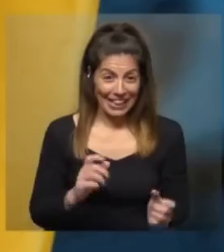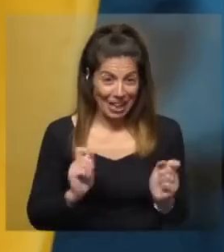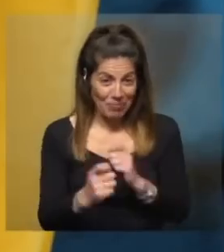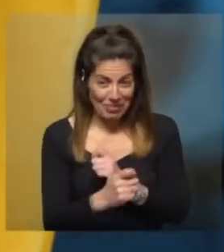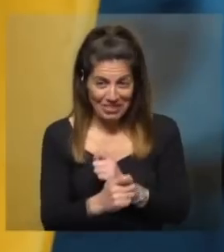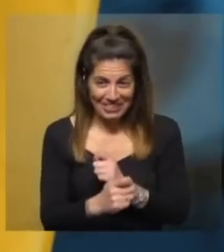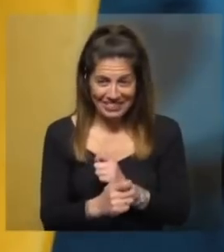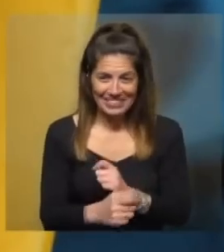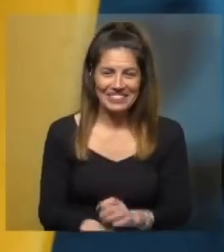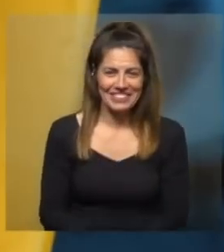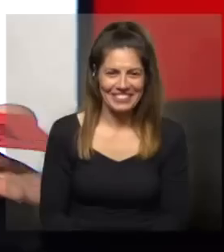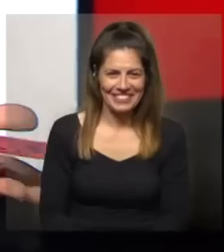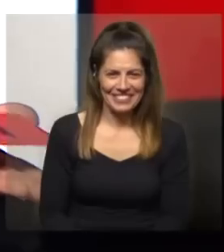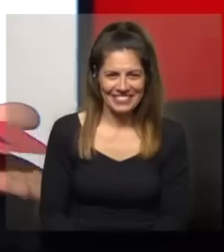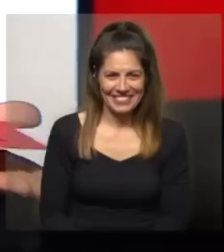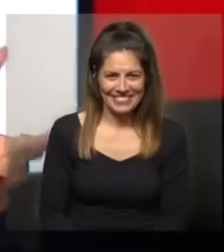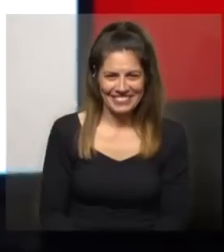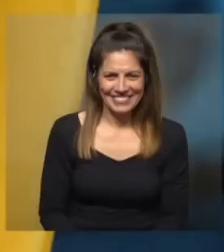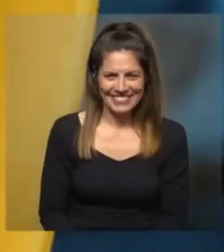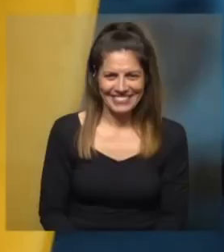sin saber dice